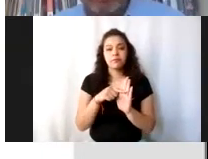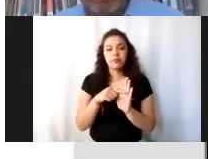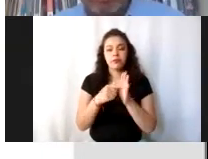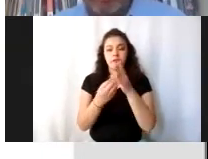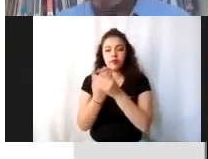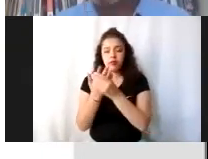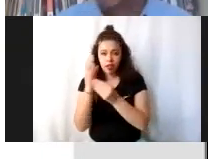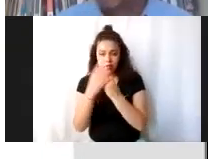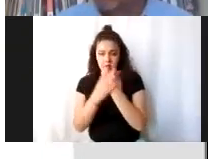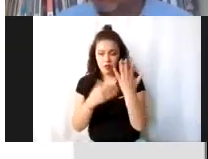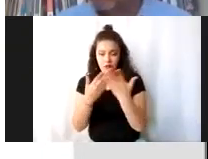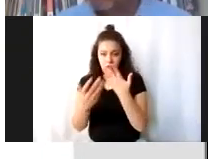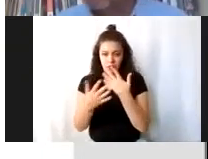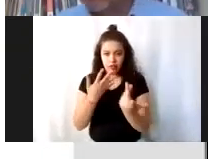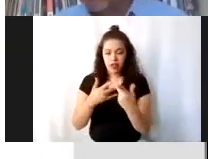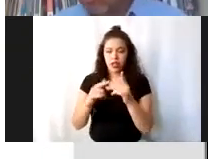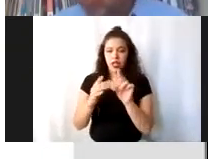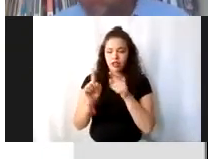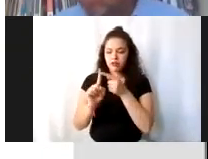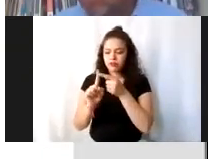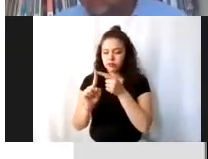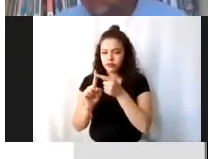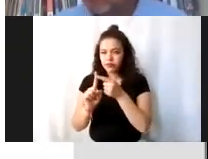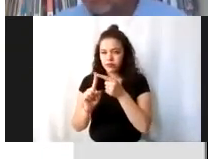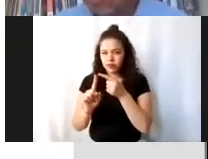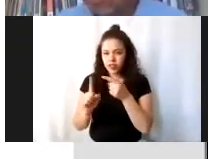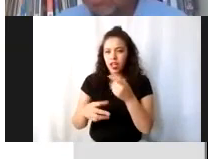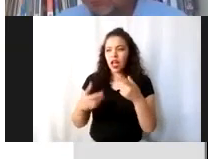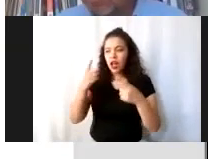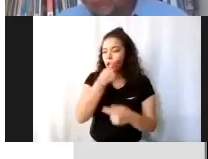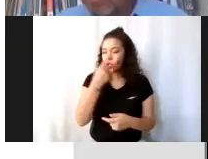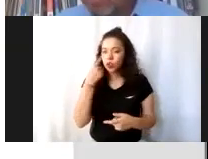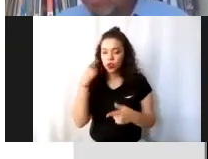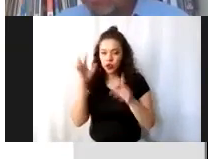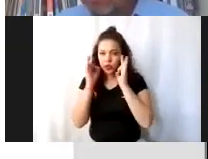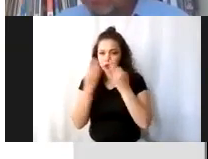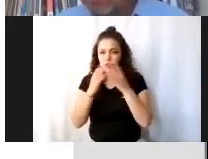manos, la huella digital, la forma de los ojos, la forma del cuerpo, etc.